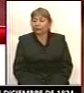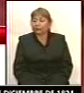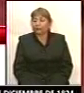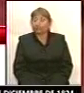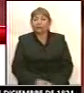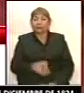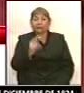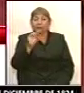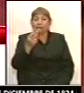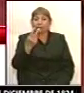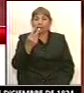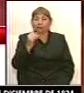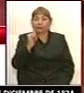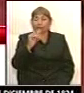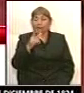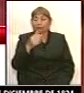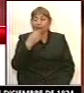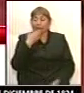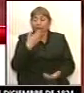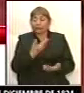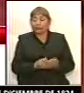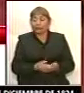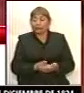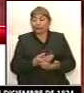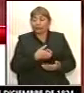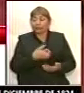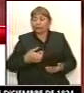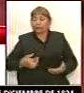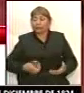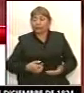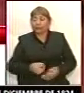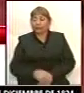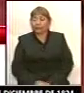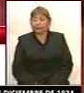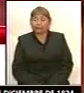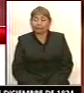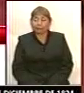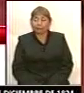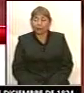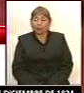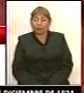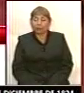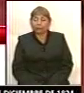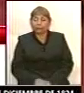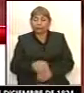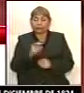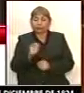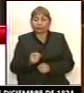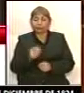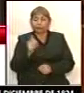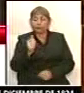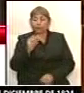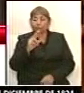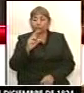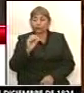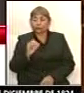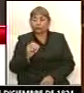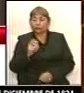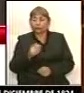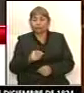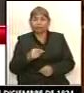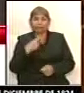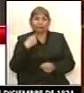Muchas gracias, presidenta. Presidenta, para decirle que Agrobanco estaba herido de